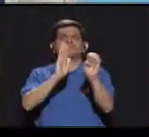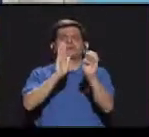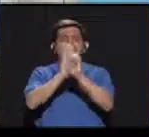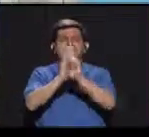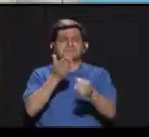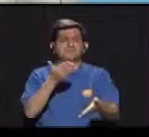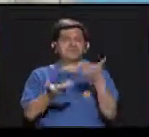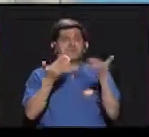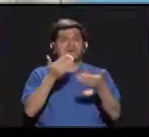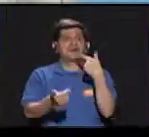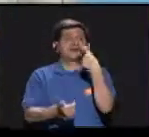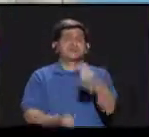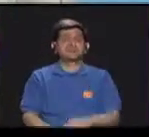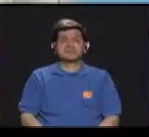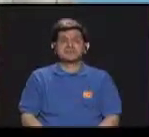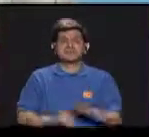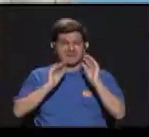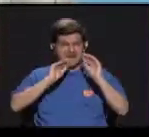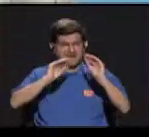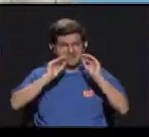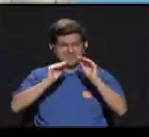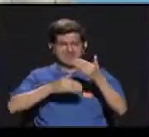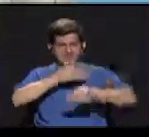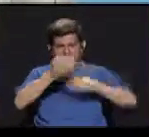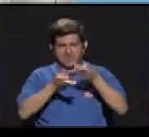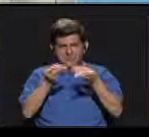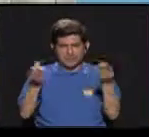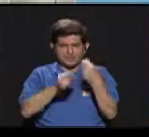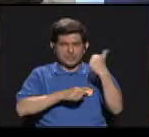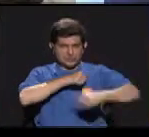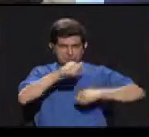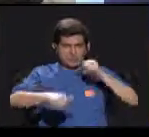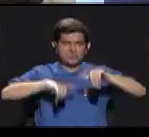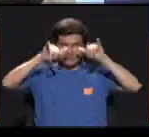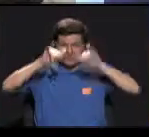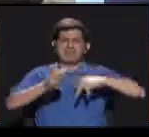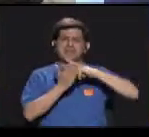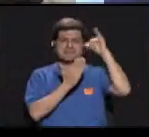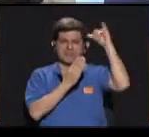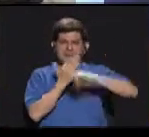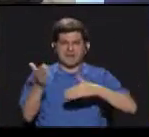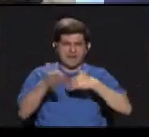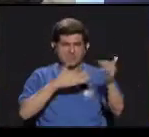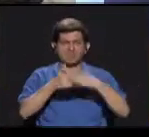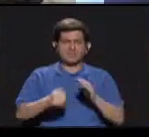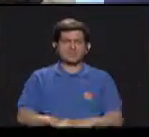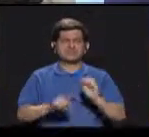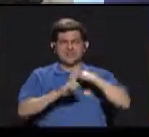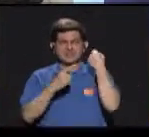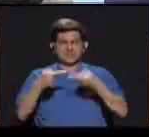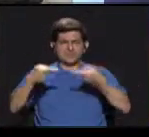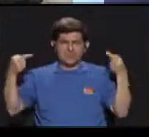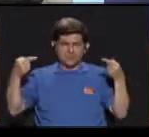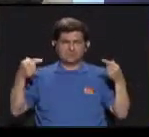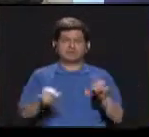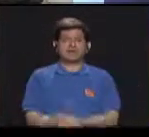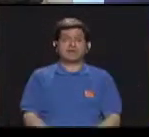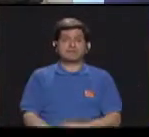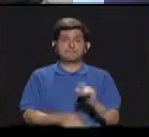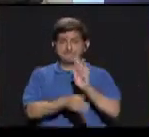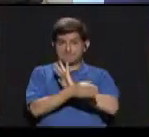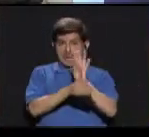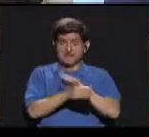ejemplo casi que se puede decir didáctico de producción, de lucha, de mantener un proyecto a pesar de la adversidad, porque es una